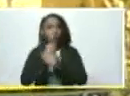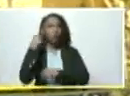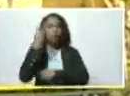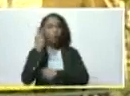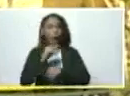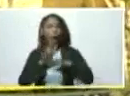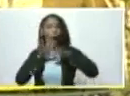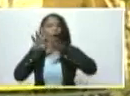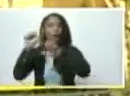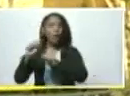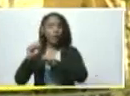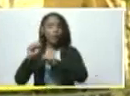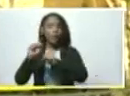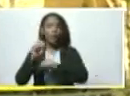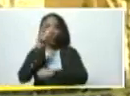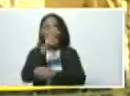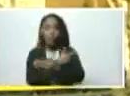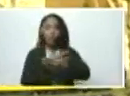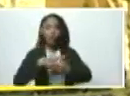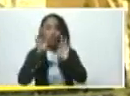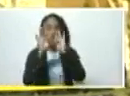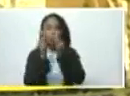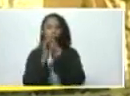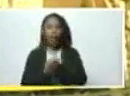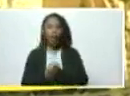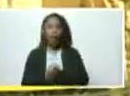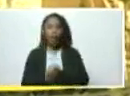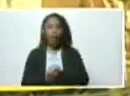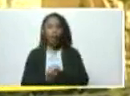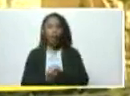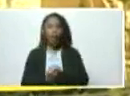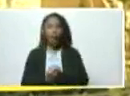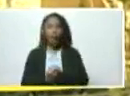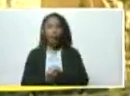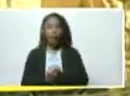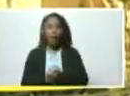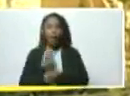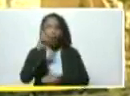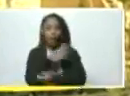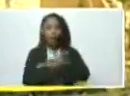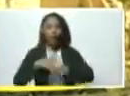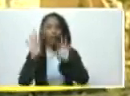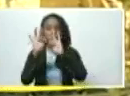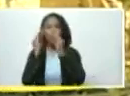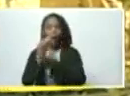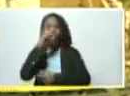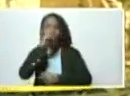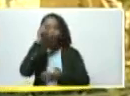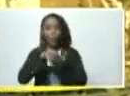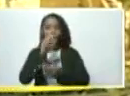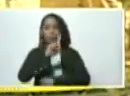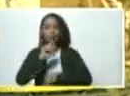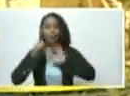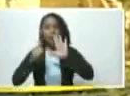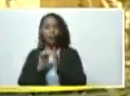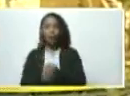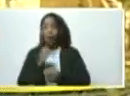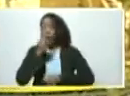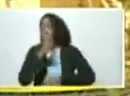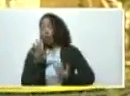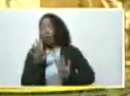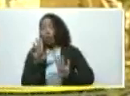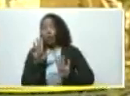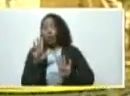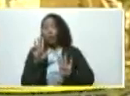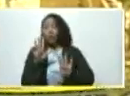alcanzamos 2 millones de familias. 2 millones de familias en el año 2016. Bueno, en la medida